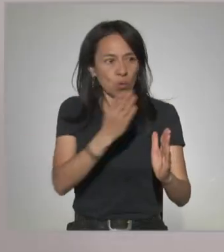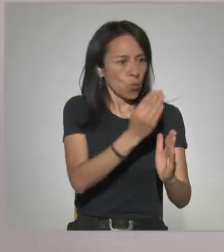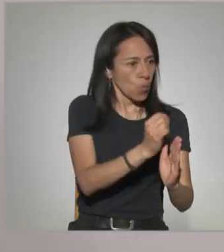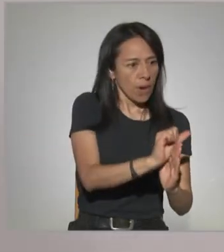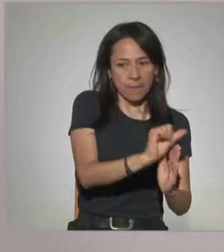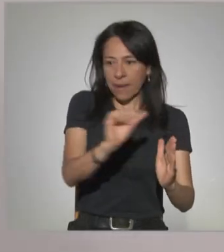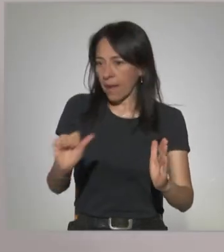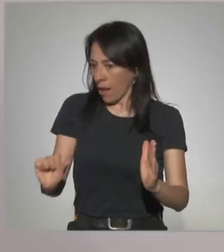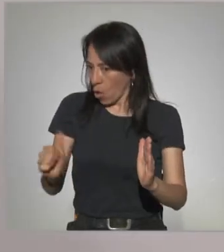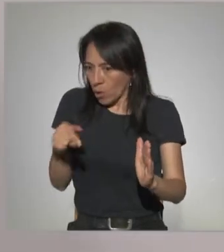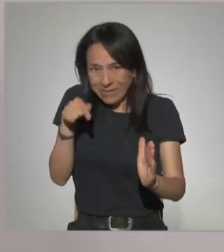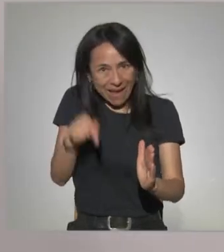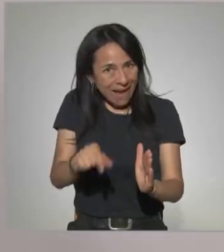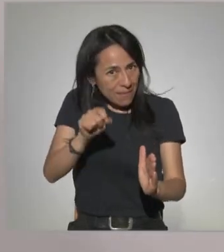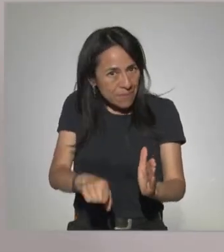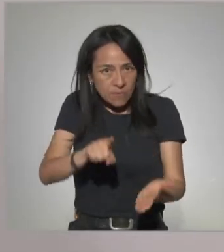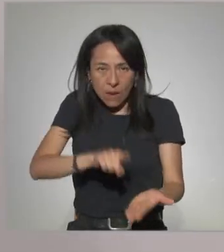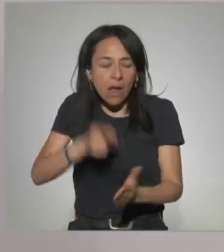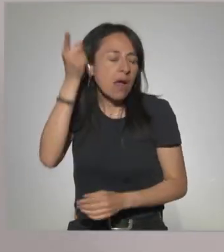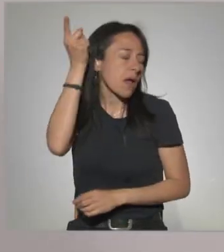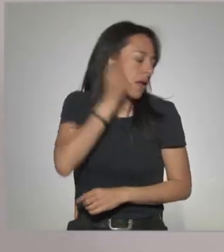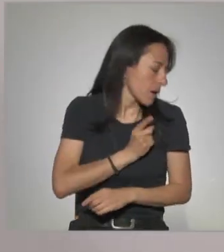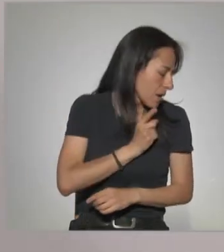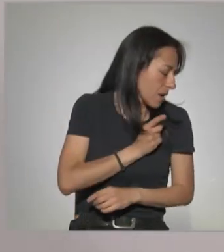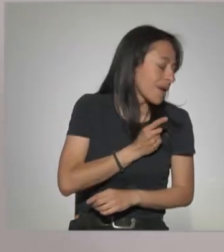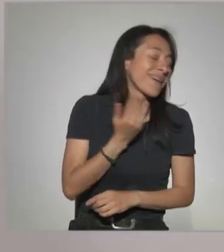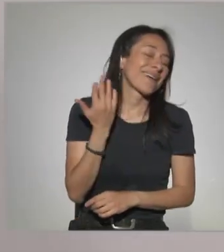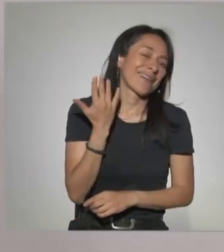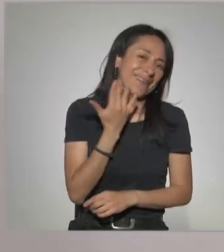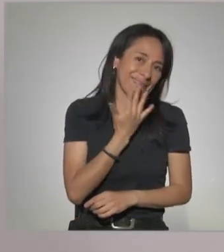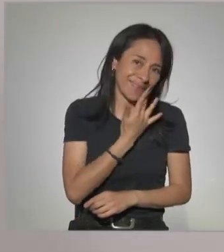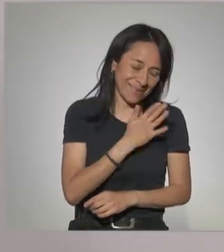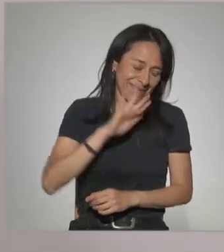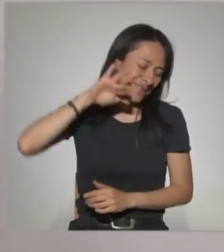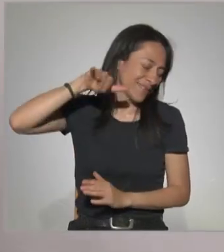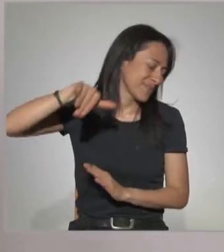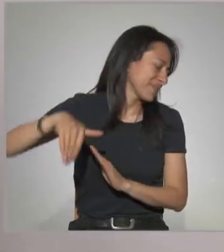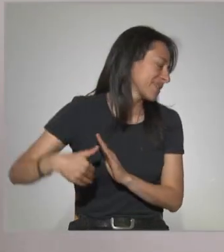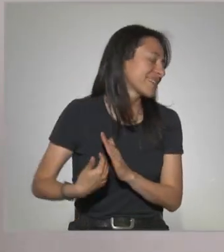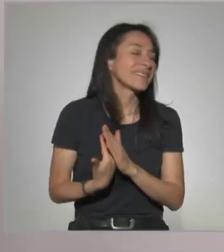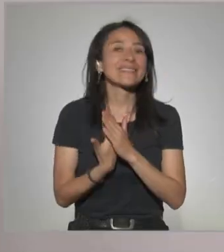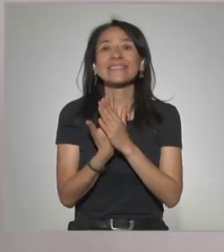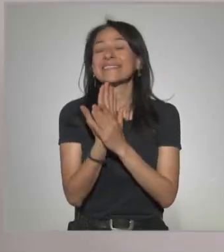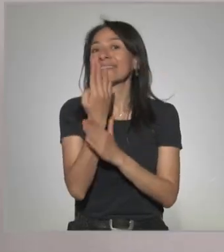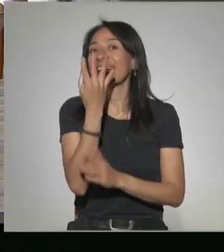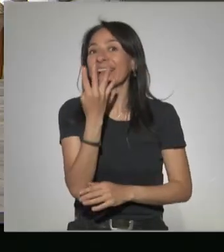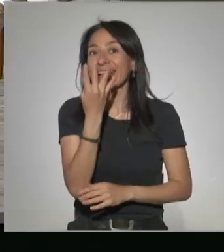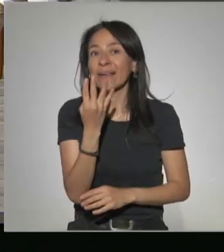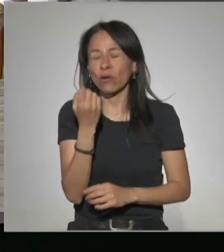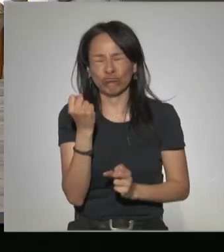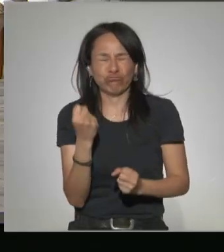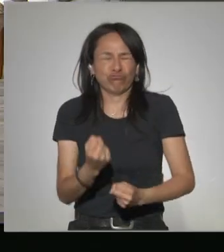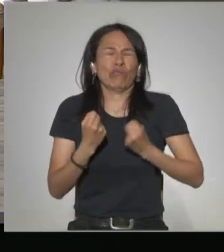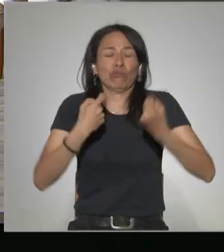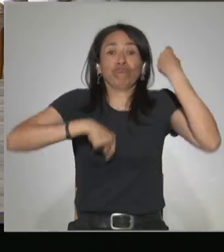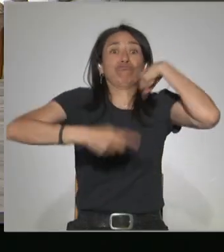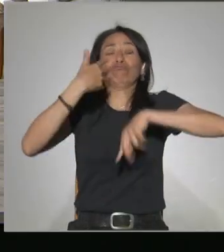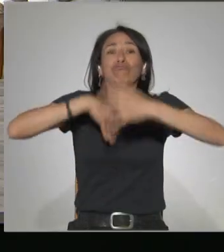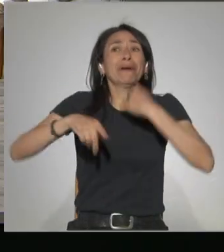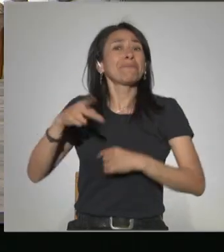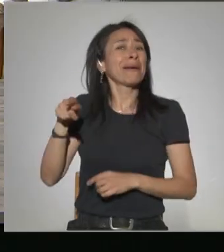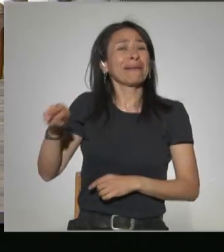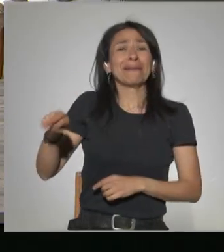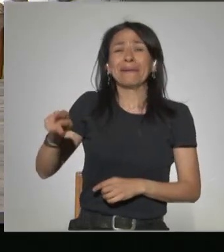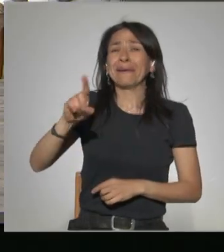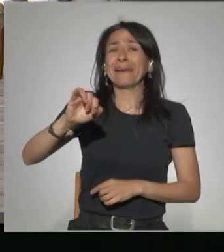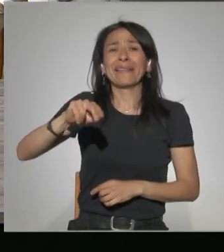ventana y duermas mejor. Y después a las 4 de la mañana es la bomba de cortisol. pero mi Anita no quiere dormirse en ese horario. Perdón,